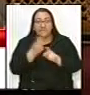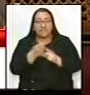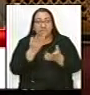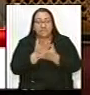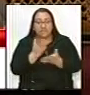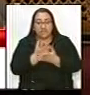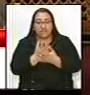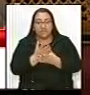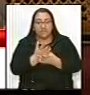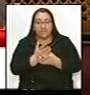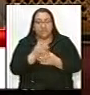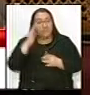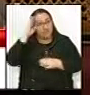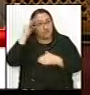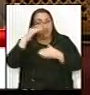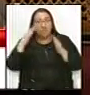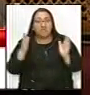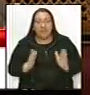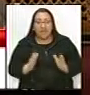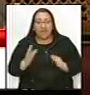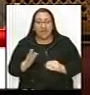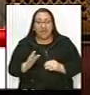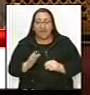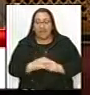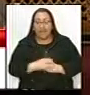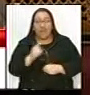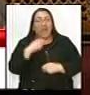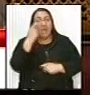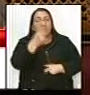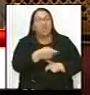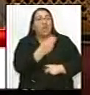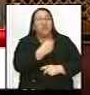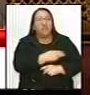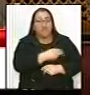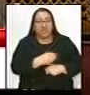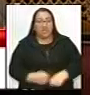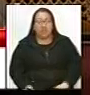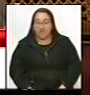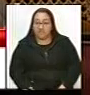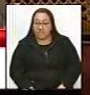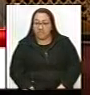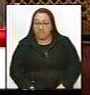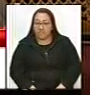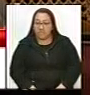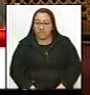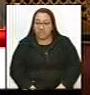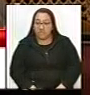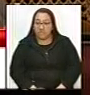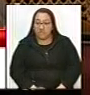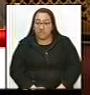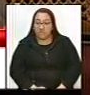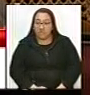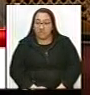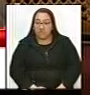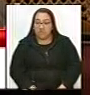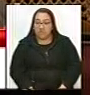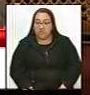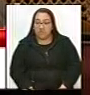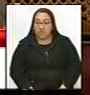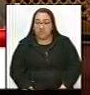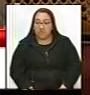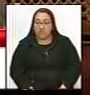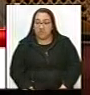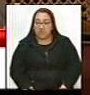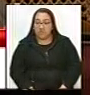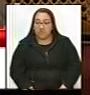hacia las comisarías hacia los hospitales en consecuencia tenemos un operador reversa en la